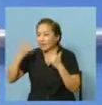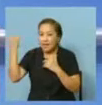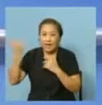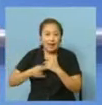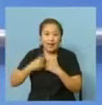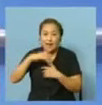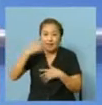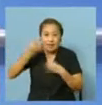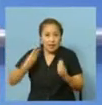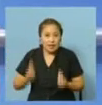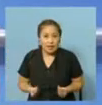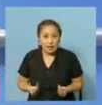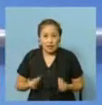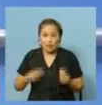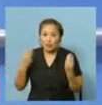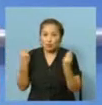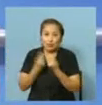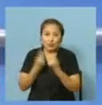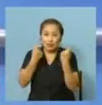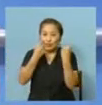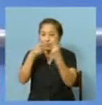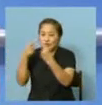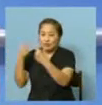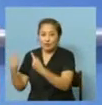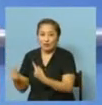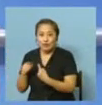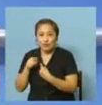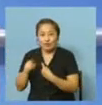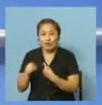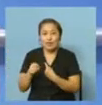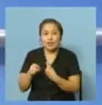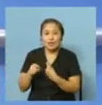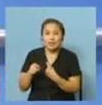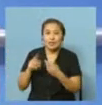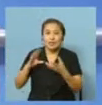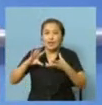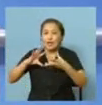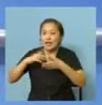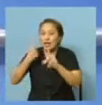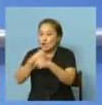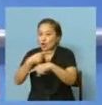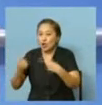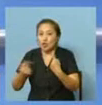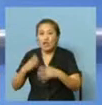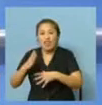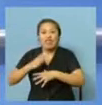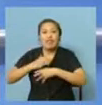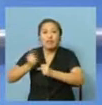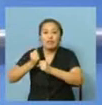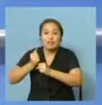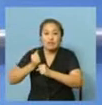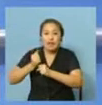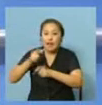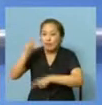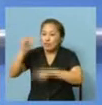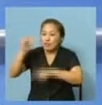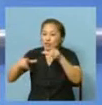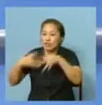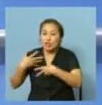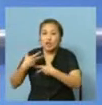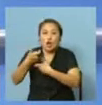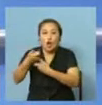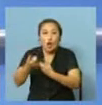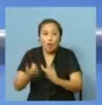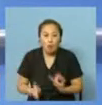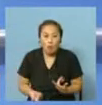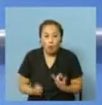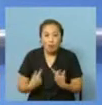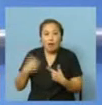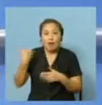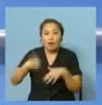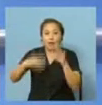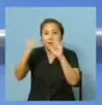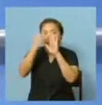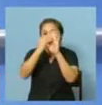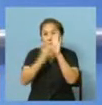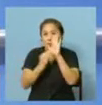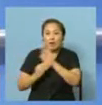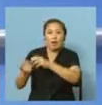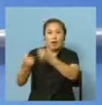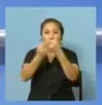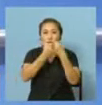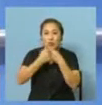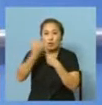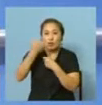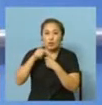la verdad que es muy diversa la materia que tiene defensa del consumidor tenemos un gran índice de acuerdos